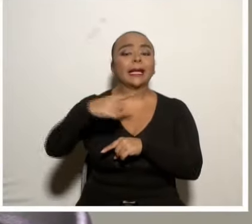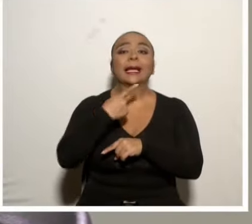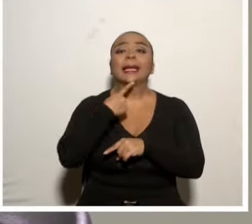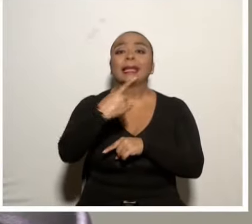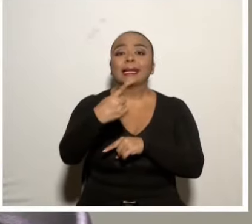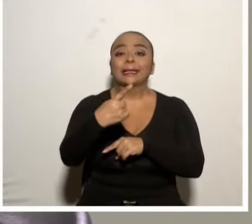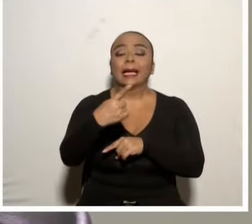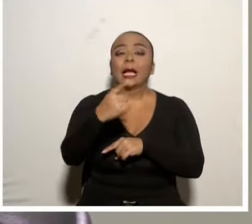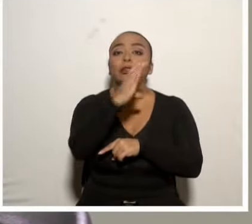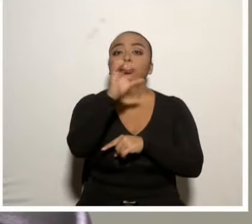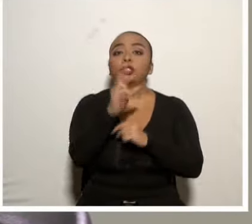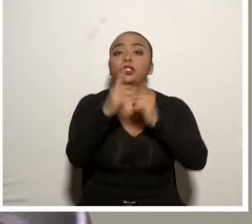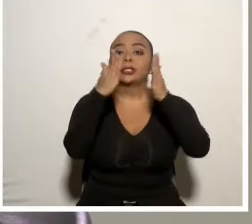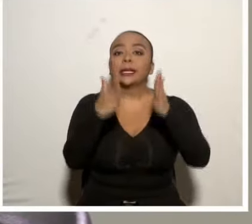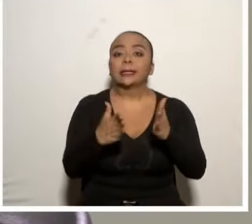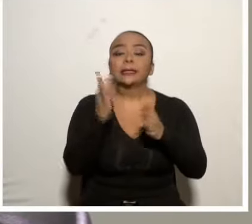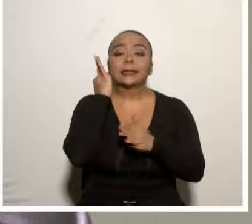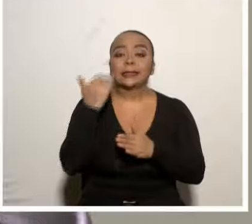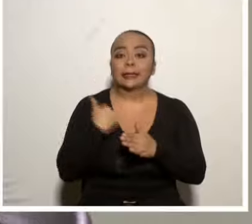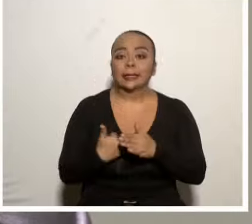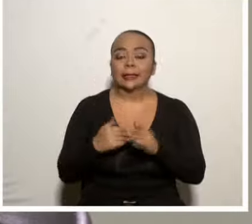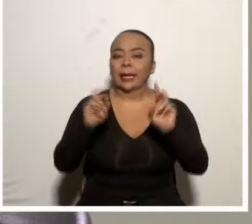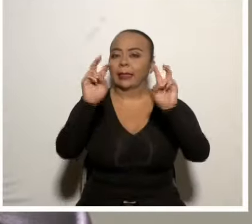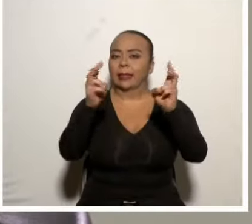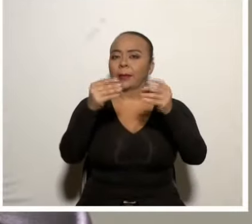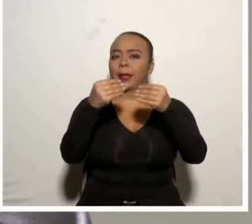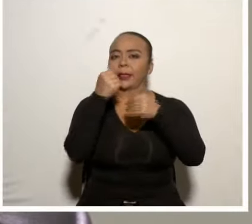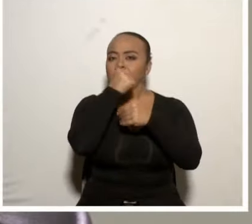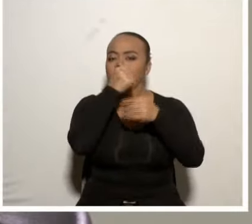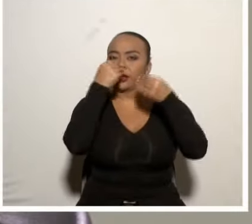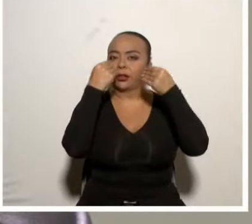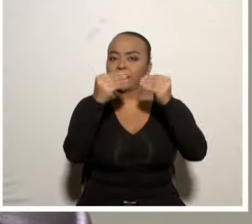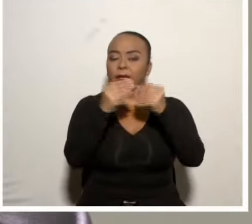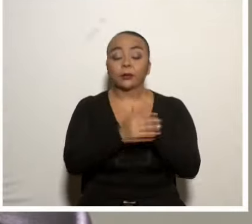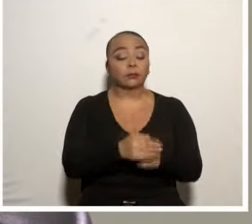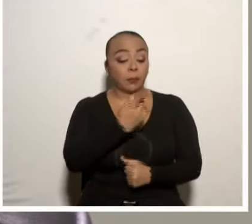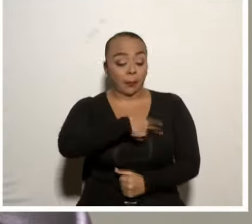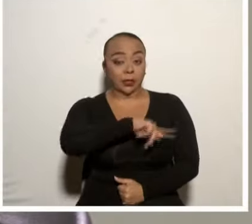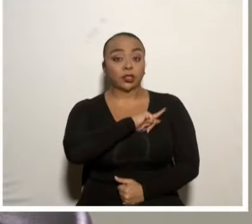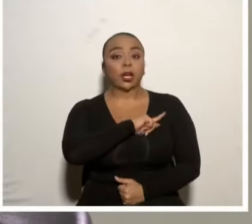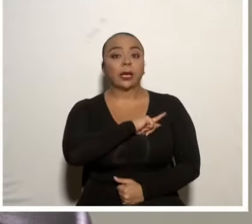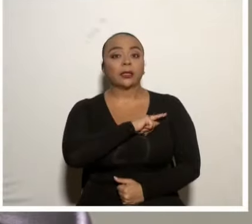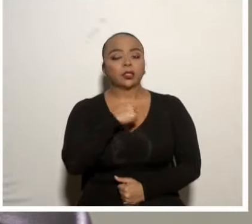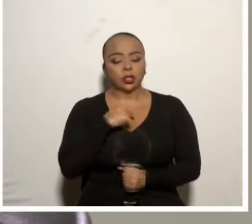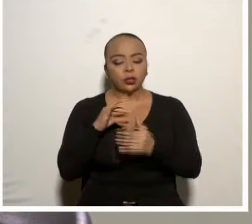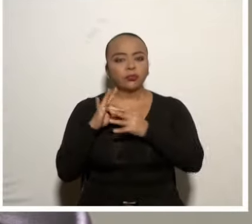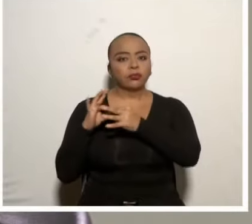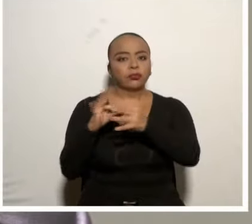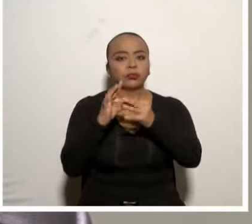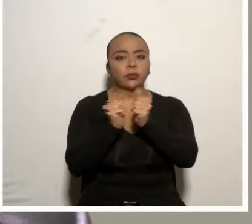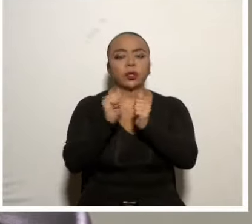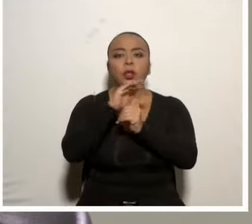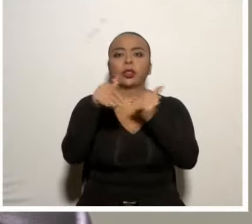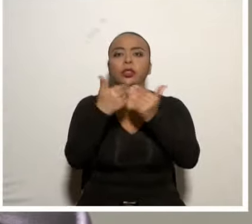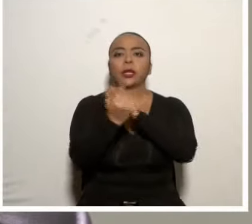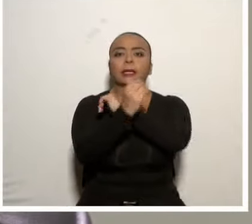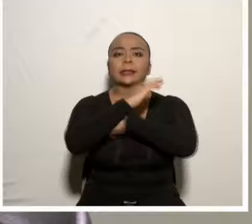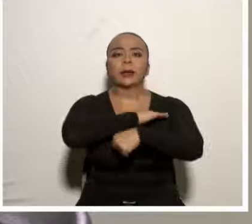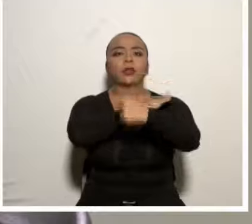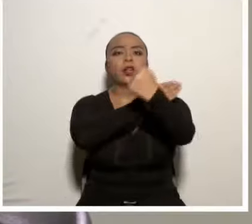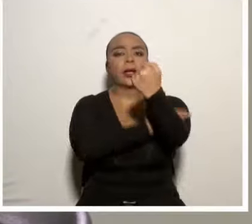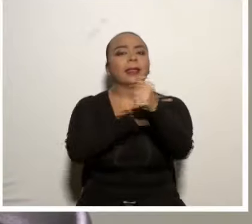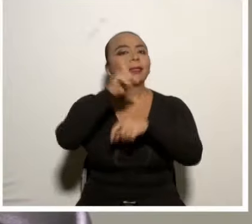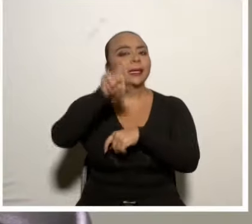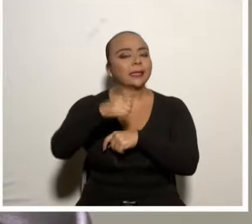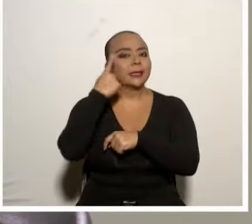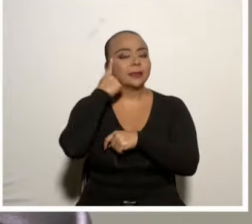los costarricenses y a las costarricenses que en el tema del narcotráfico personalmente coordinaré con todas las autoridades